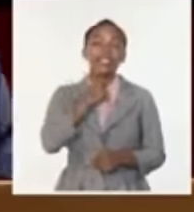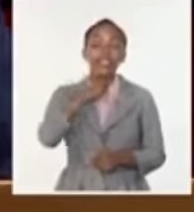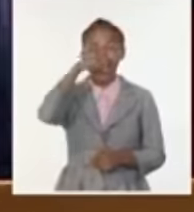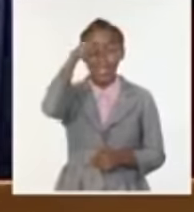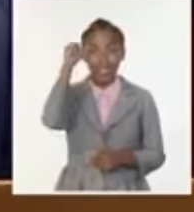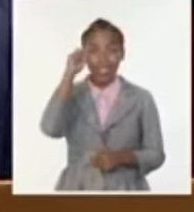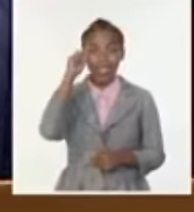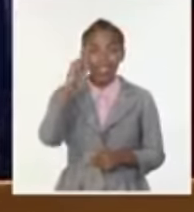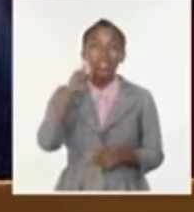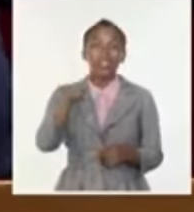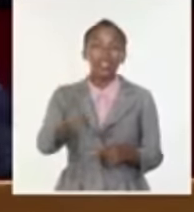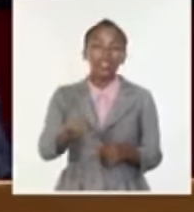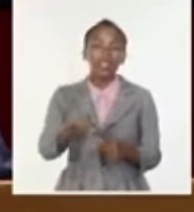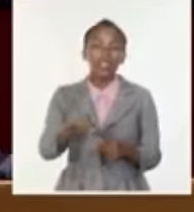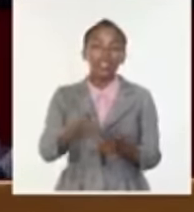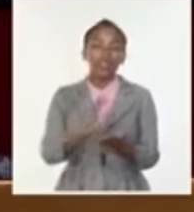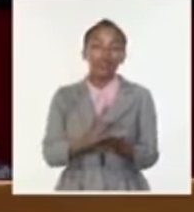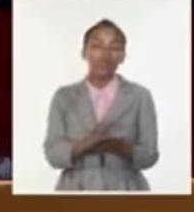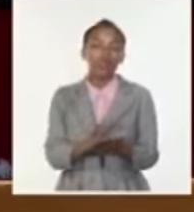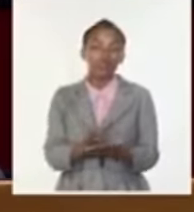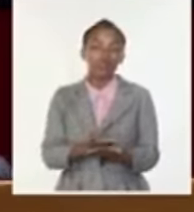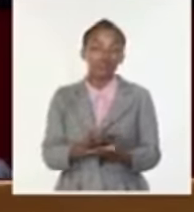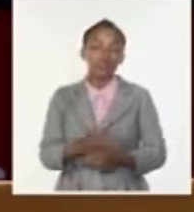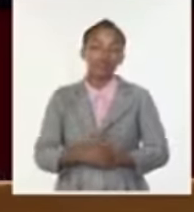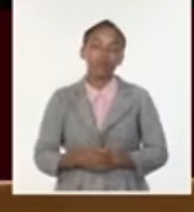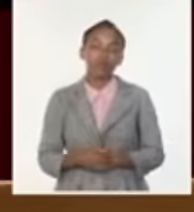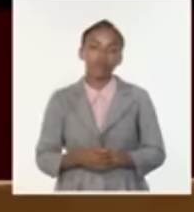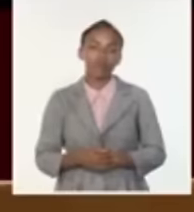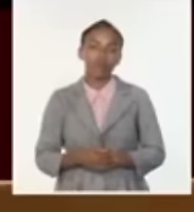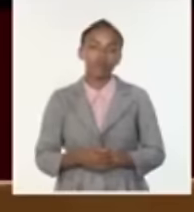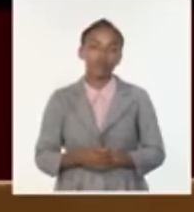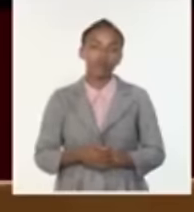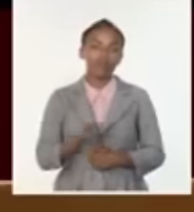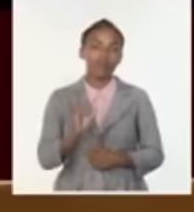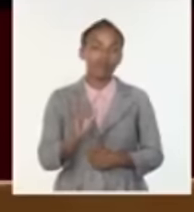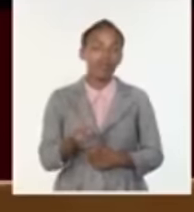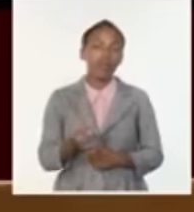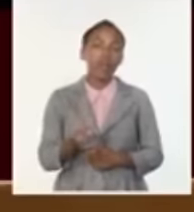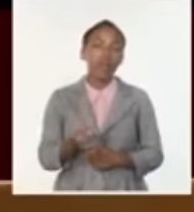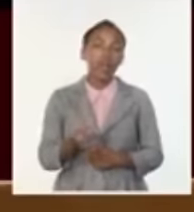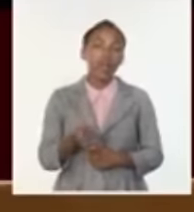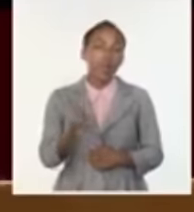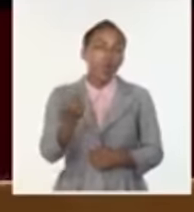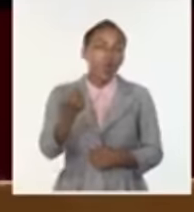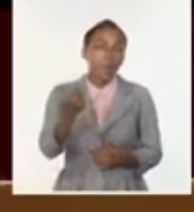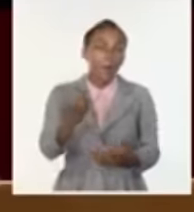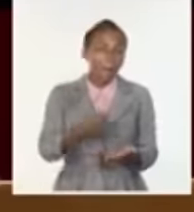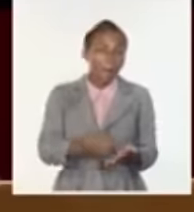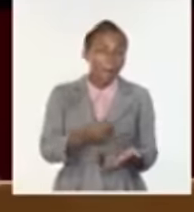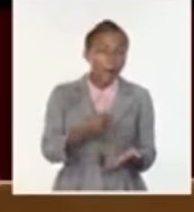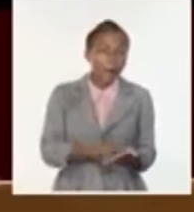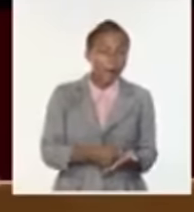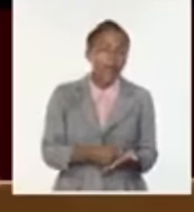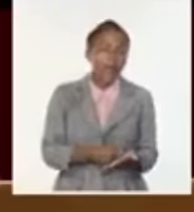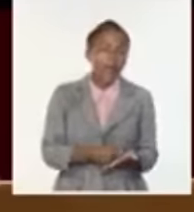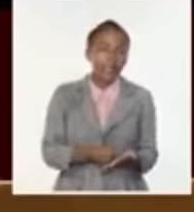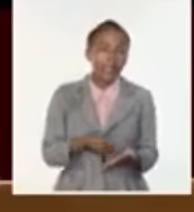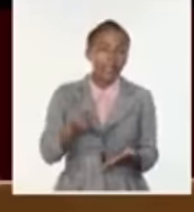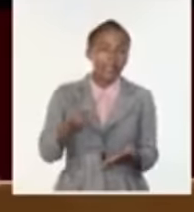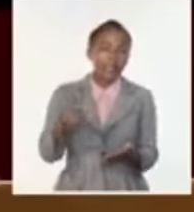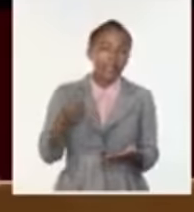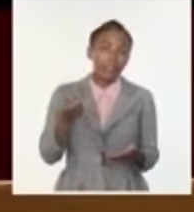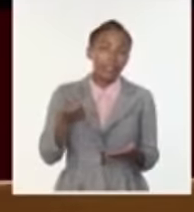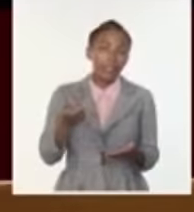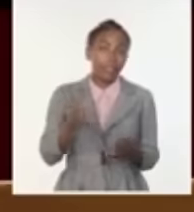necesidad de continuar bajando. Es verdad que esos precios que nosotros hemos topado no reflejan la